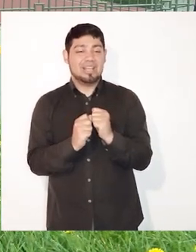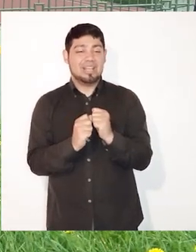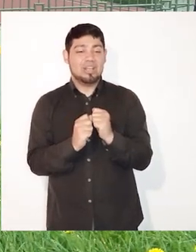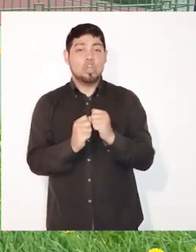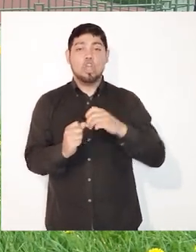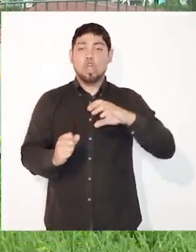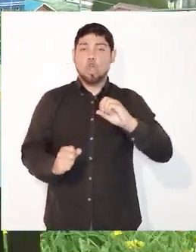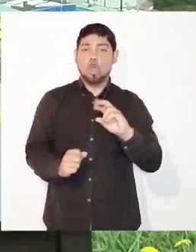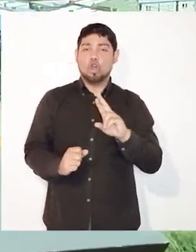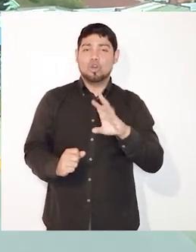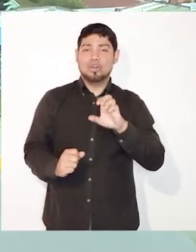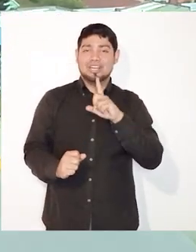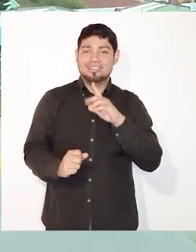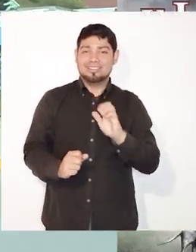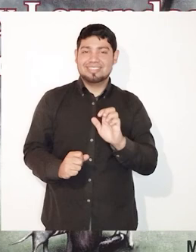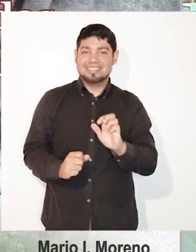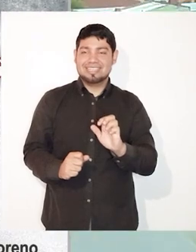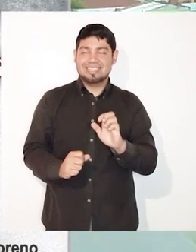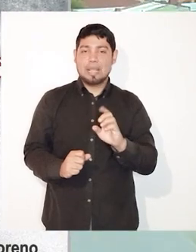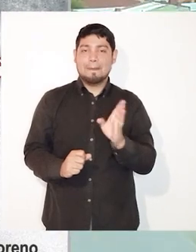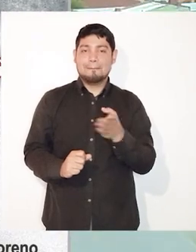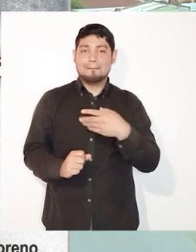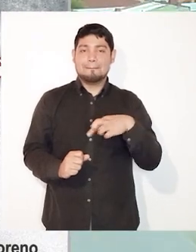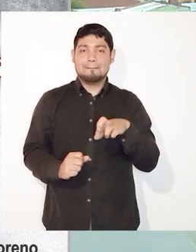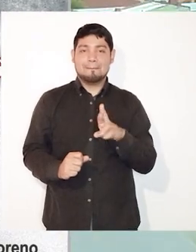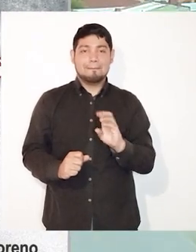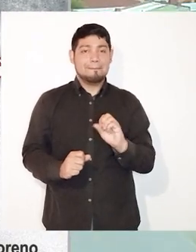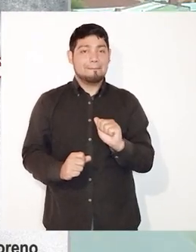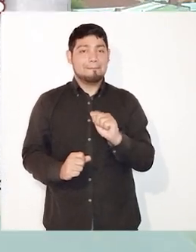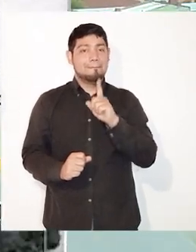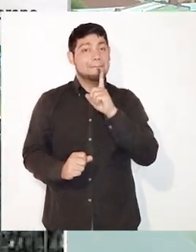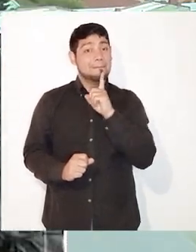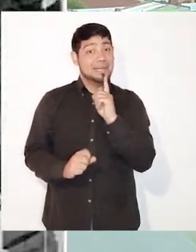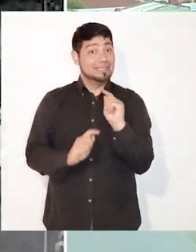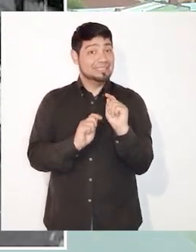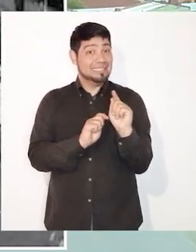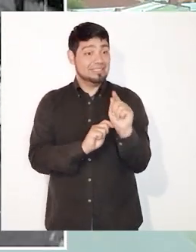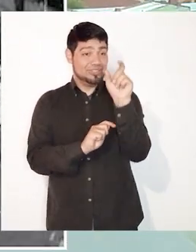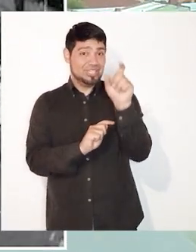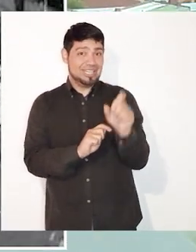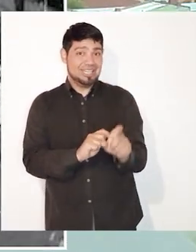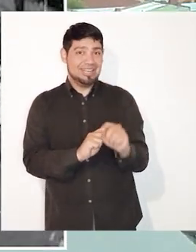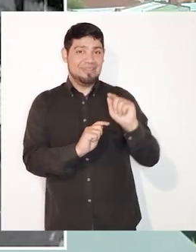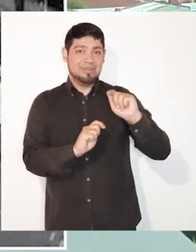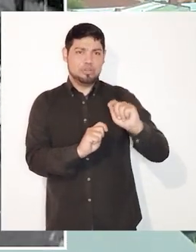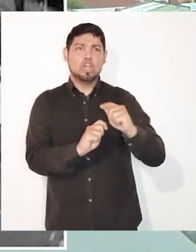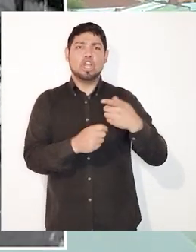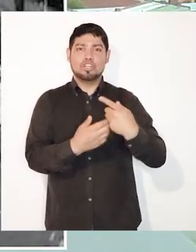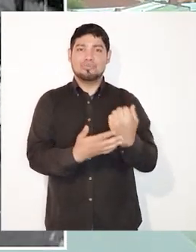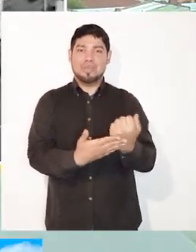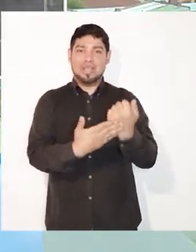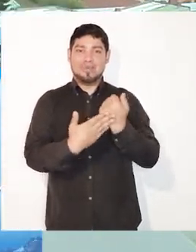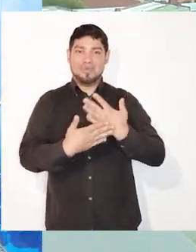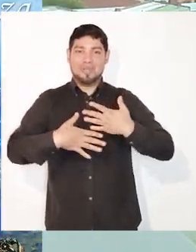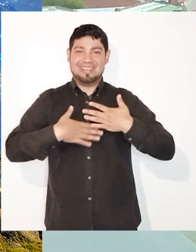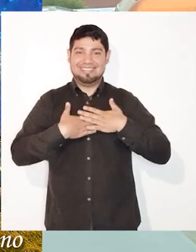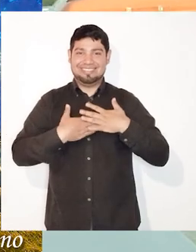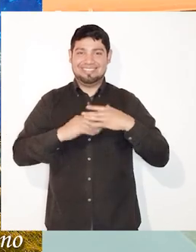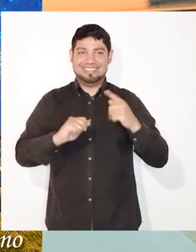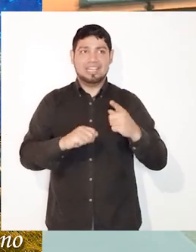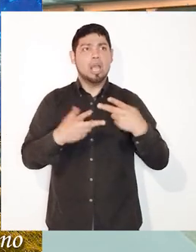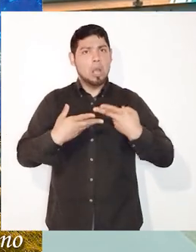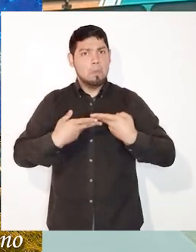gran folclorólogo Oreste Platt, que incluso él prologó uno de mis primeros libros que se